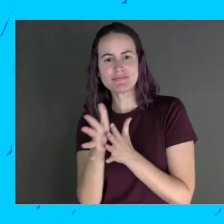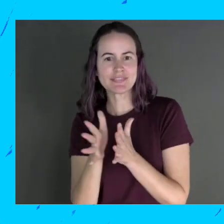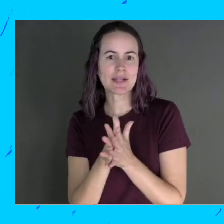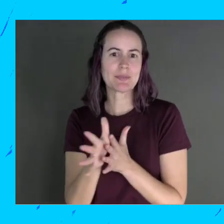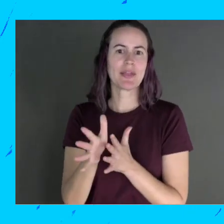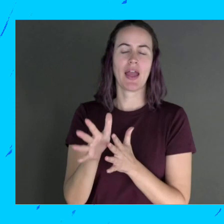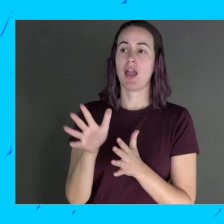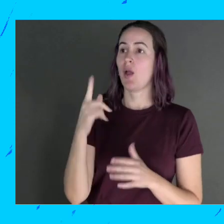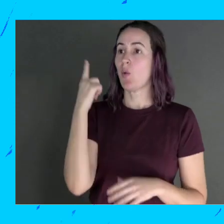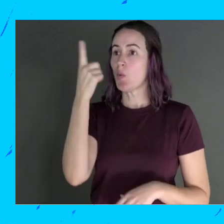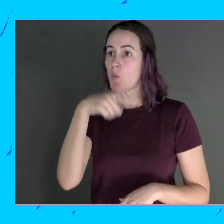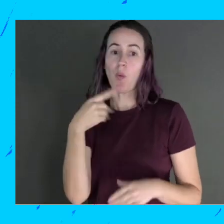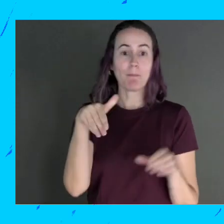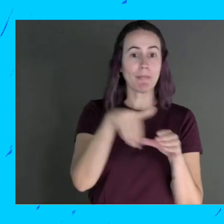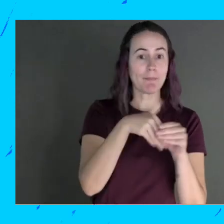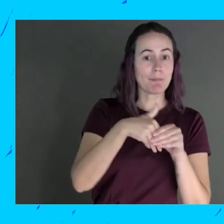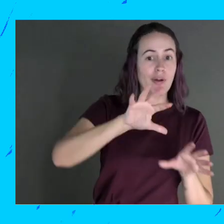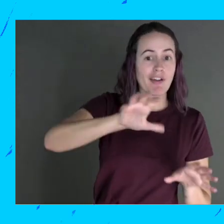interesadas.